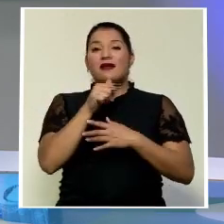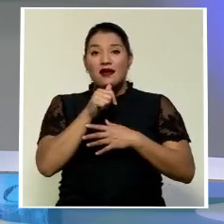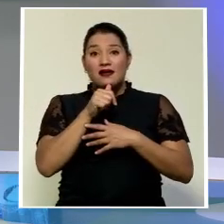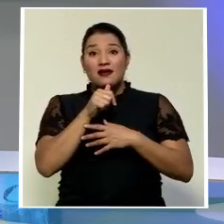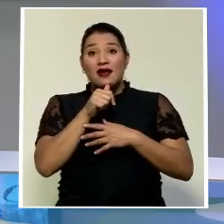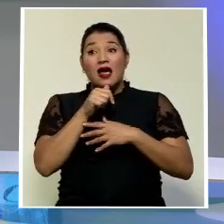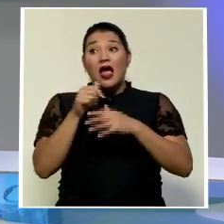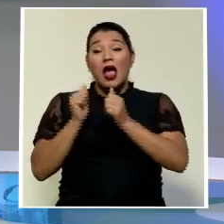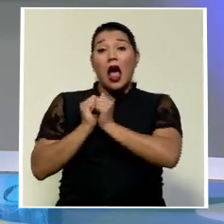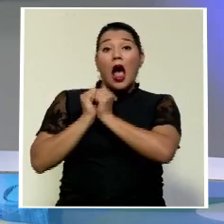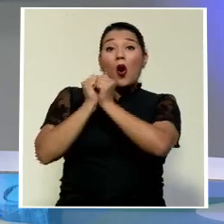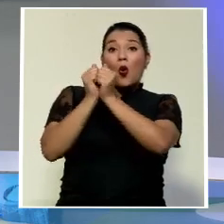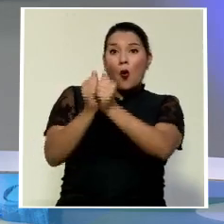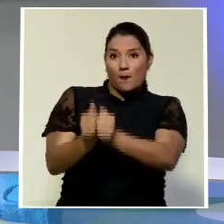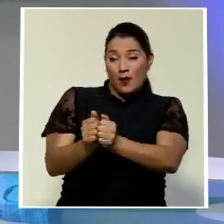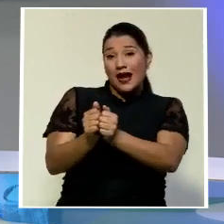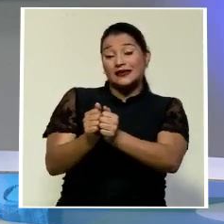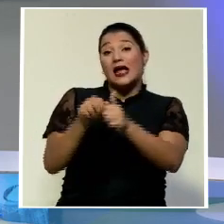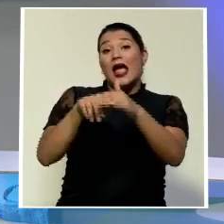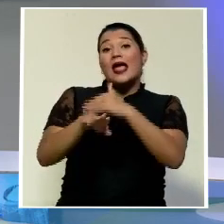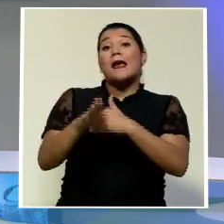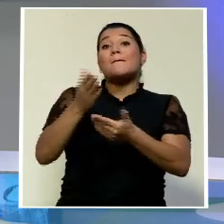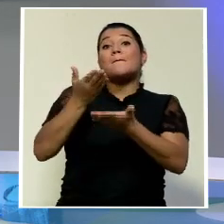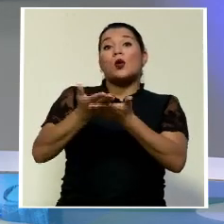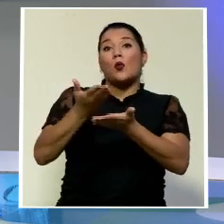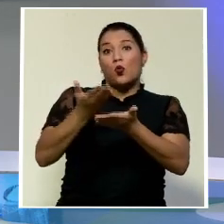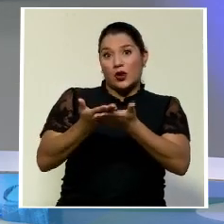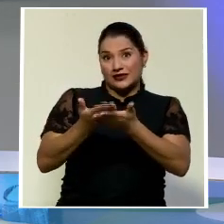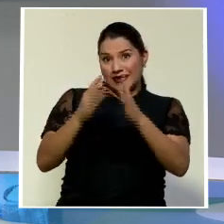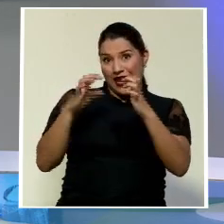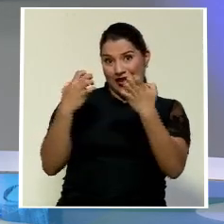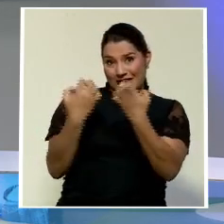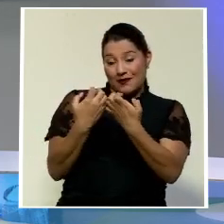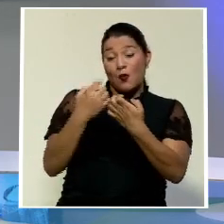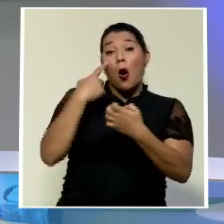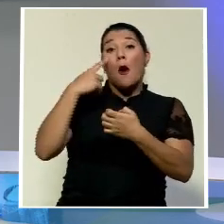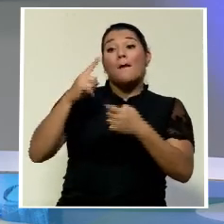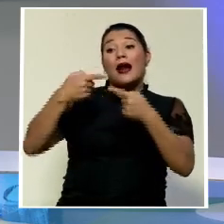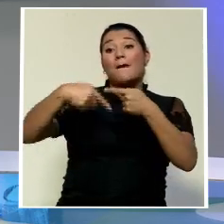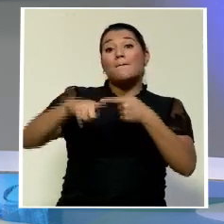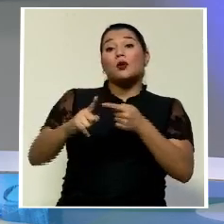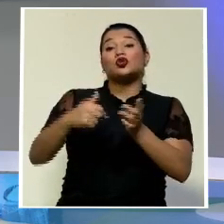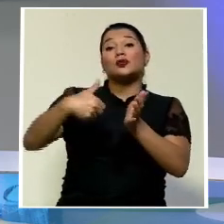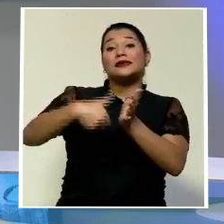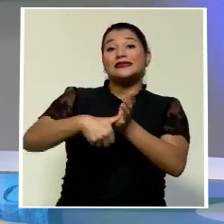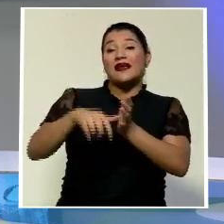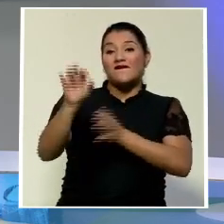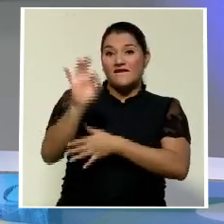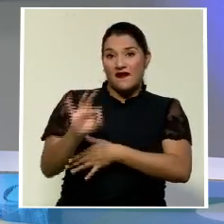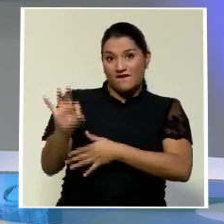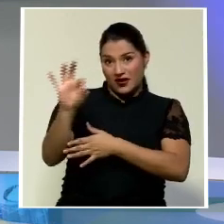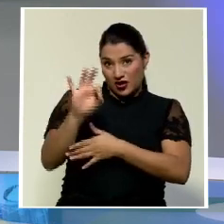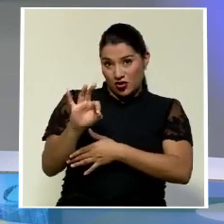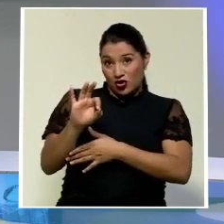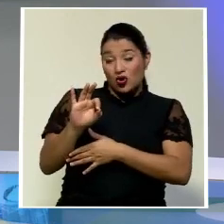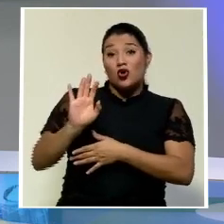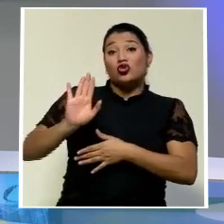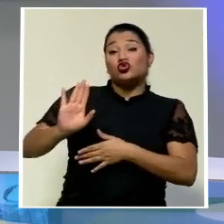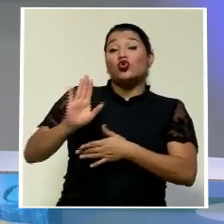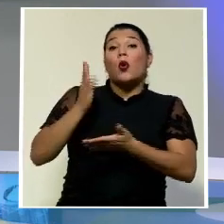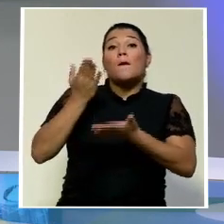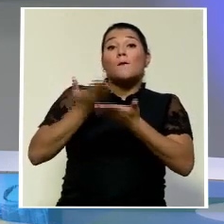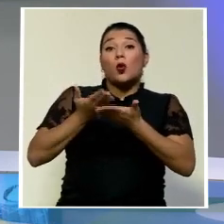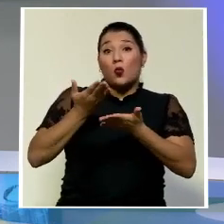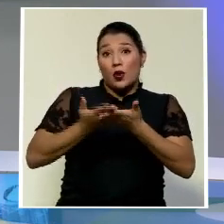que lo acompañarán en la fórmula presidencial para las próximas elecciones de febrero. La propuesta de Figueres es que en